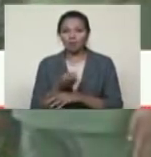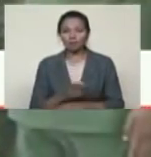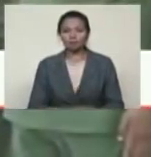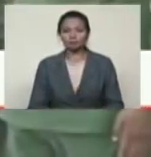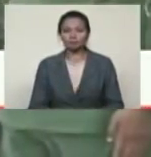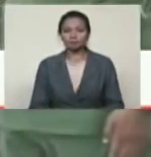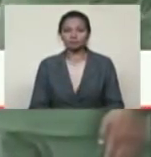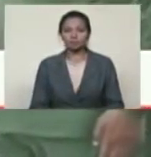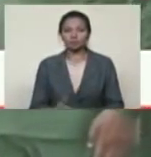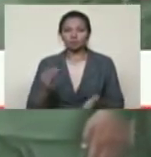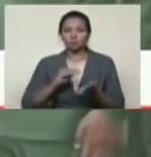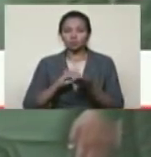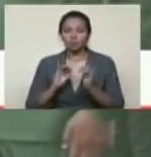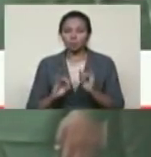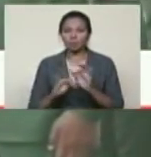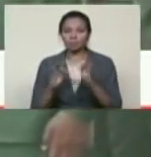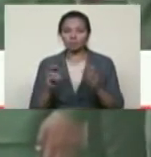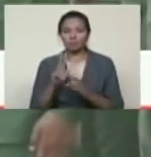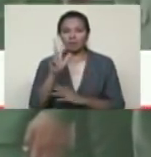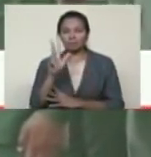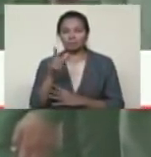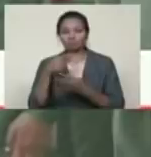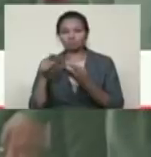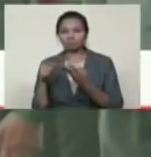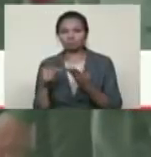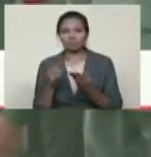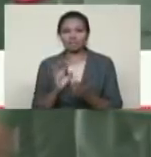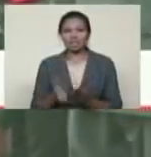la consolidación de tres elementos clave.